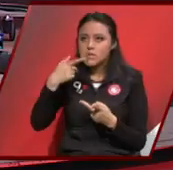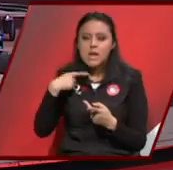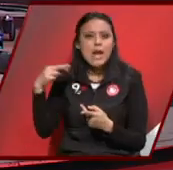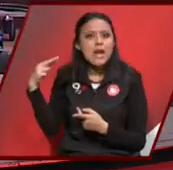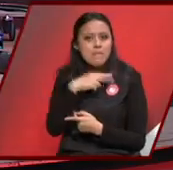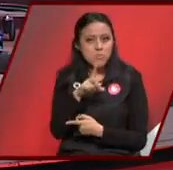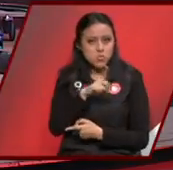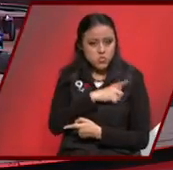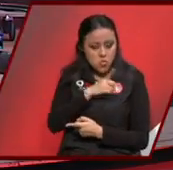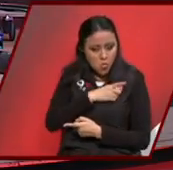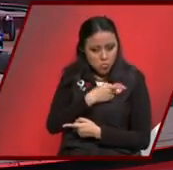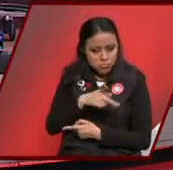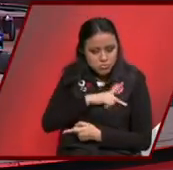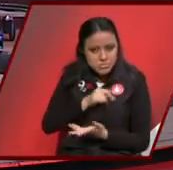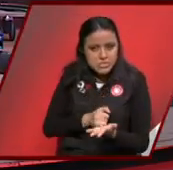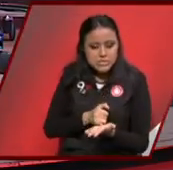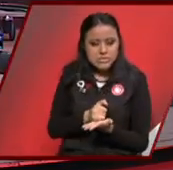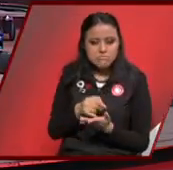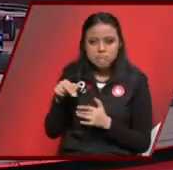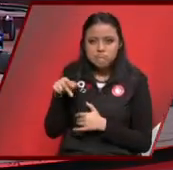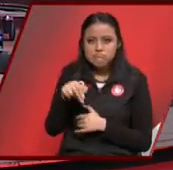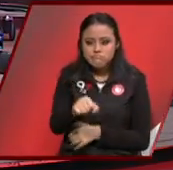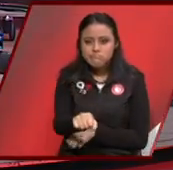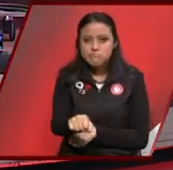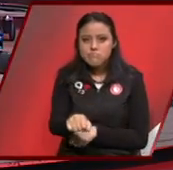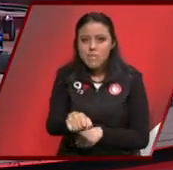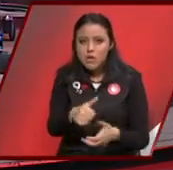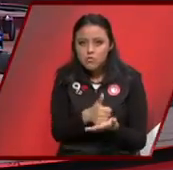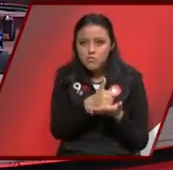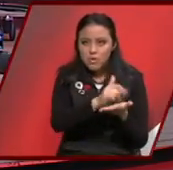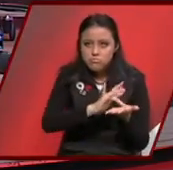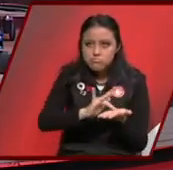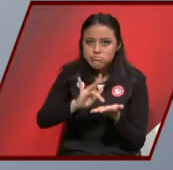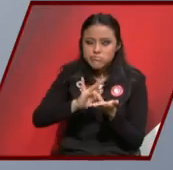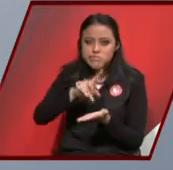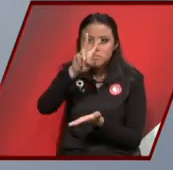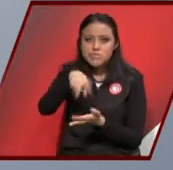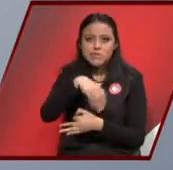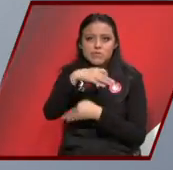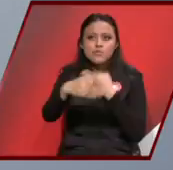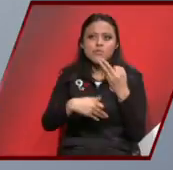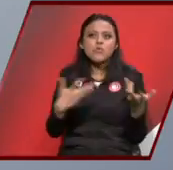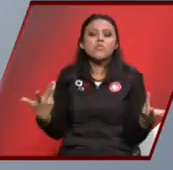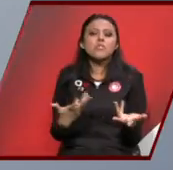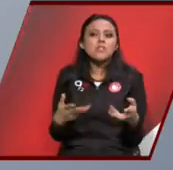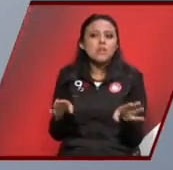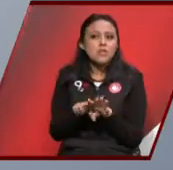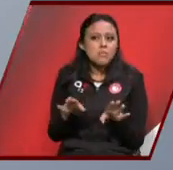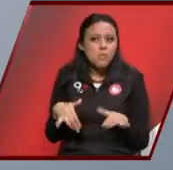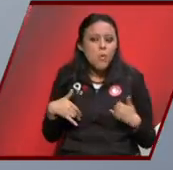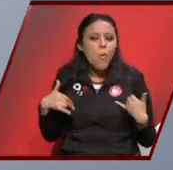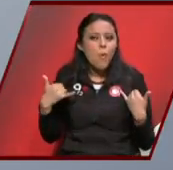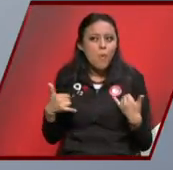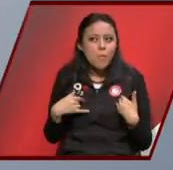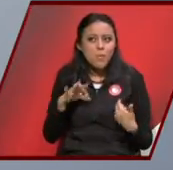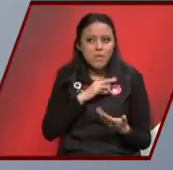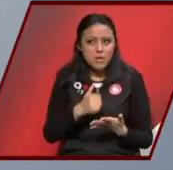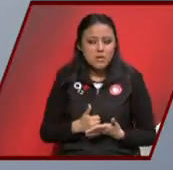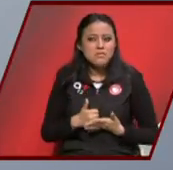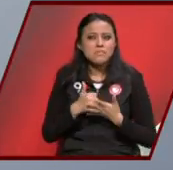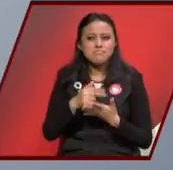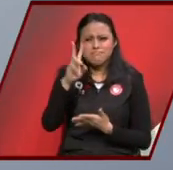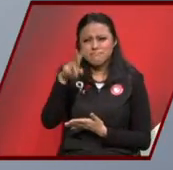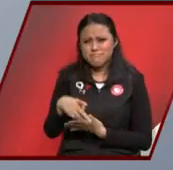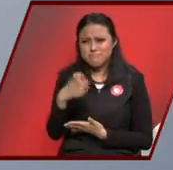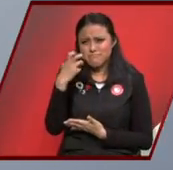nadie, salieron. Se organizaron, tomaron las calles. Era de verdad, su sismo y nos demostraron cómo se actúa como jóvenes. Ese mensaje es